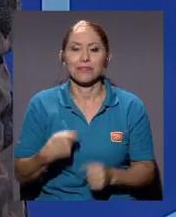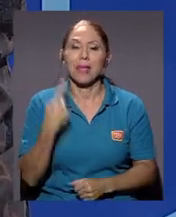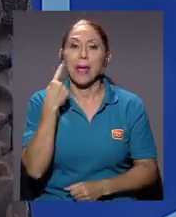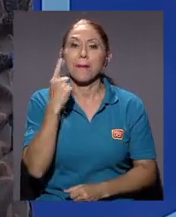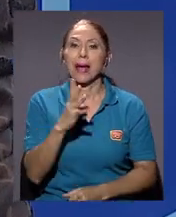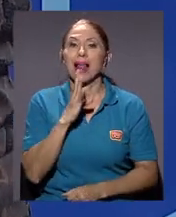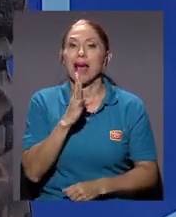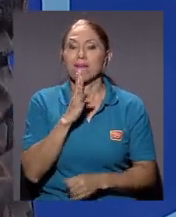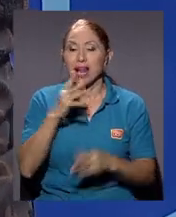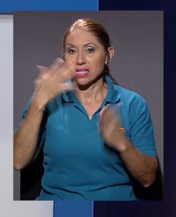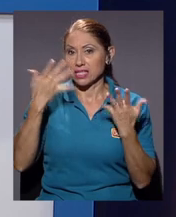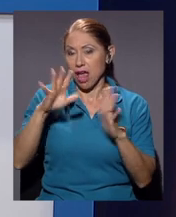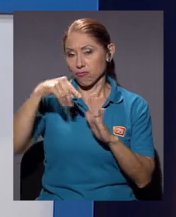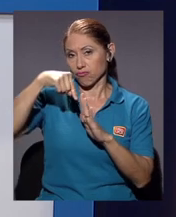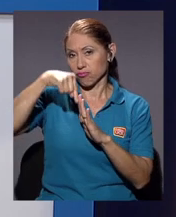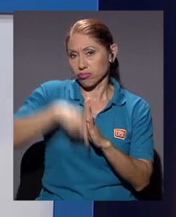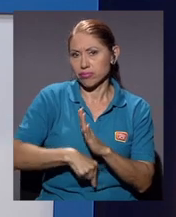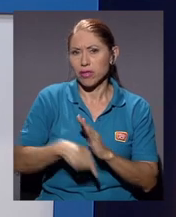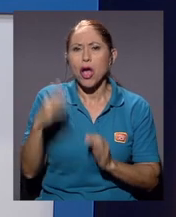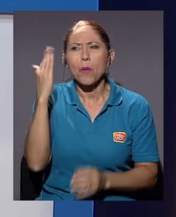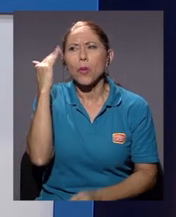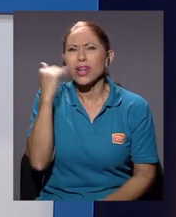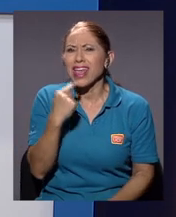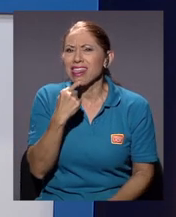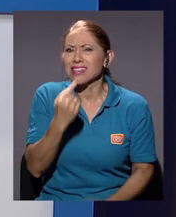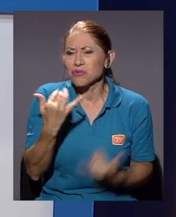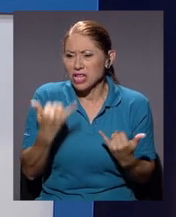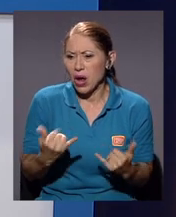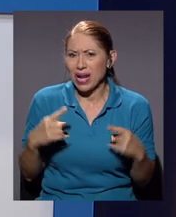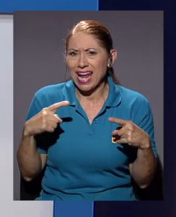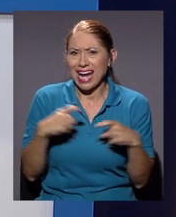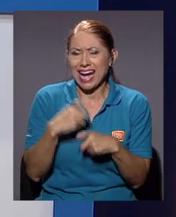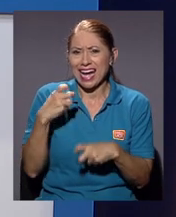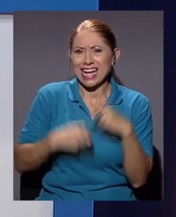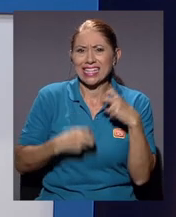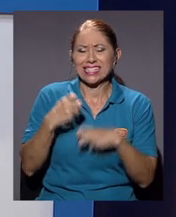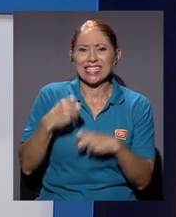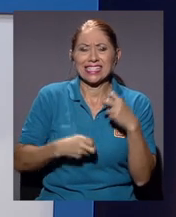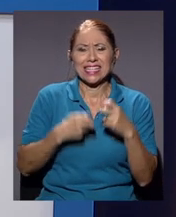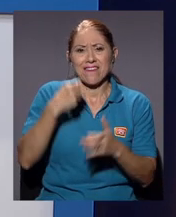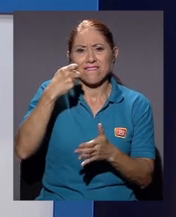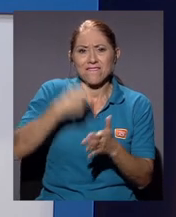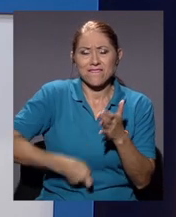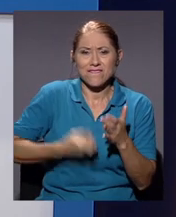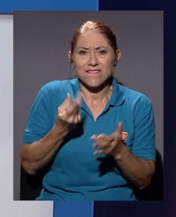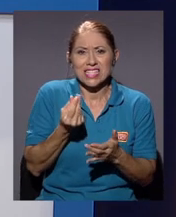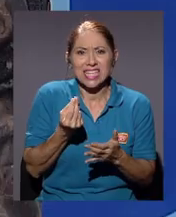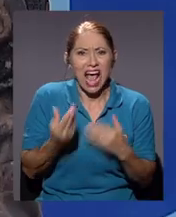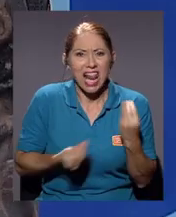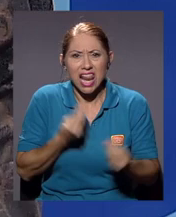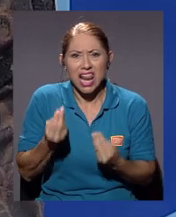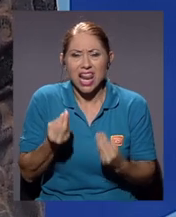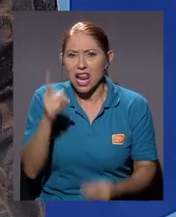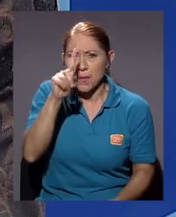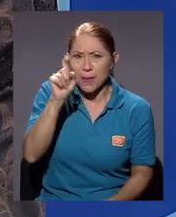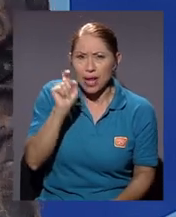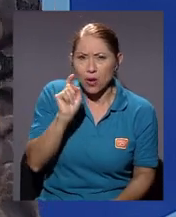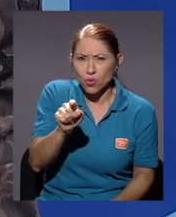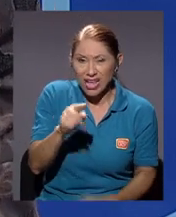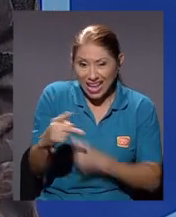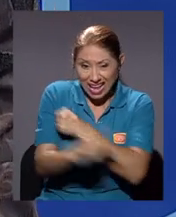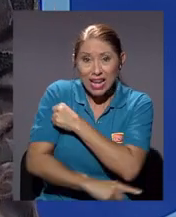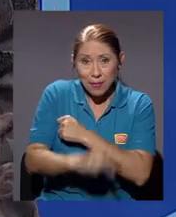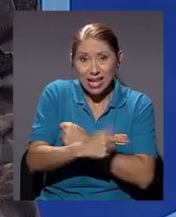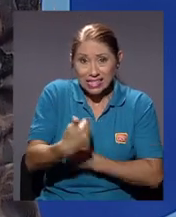entrar en materia porque decimos que estamos en crisis fiscal que el país tiene una crisis fiscal y mi pregunta es